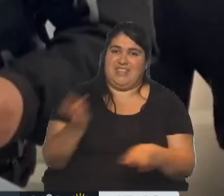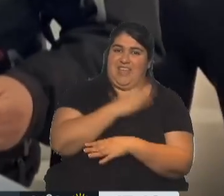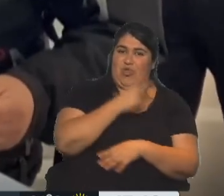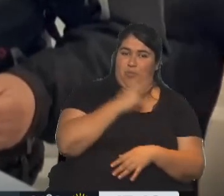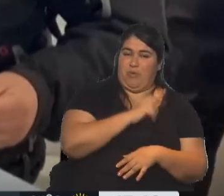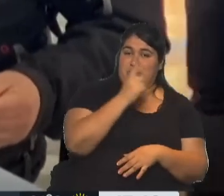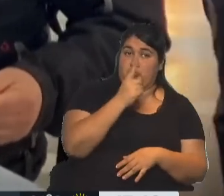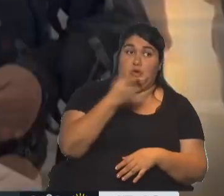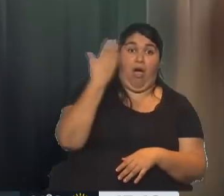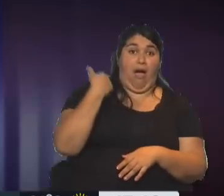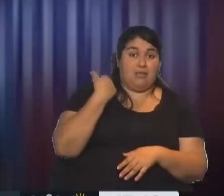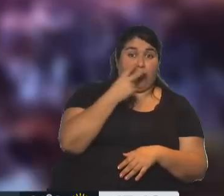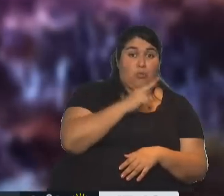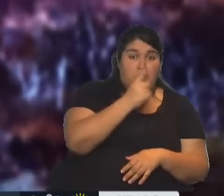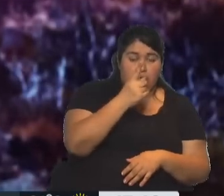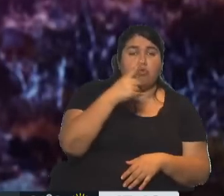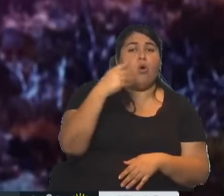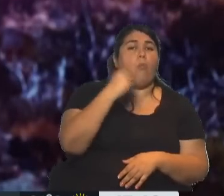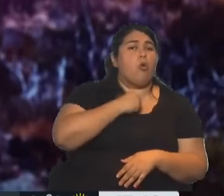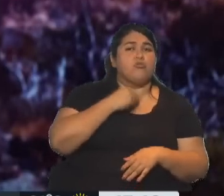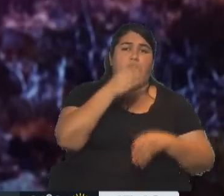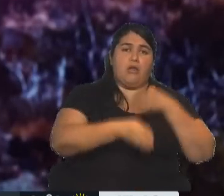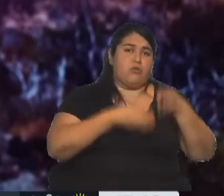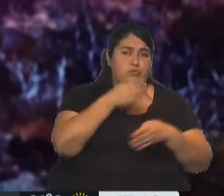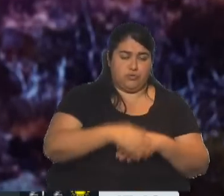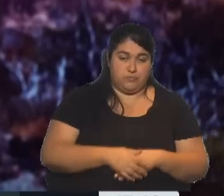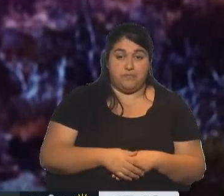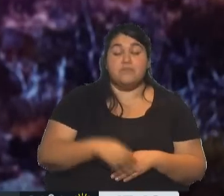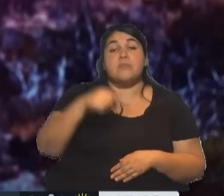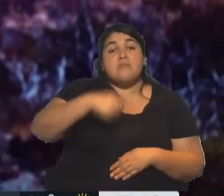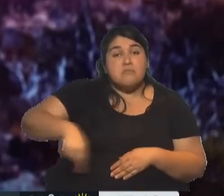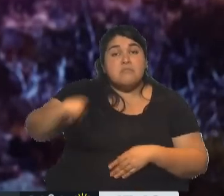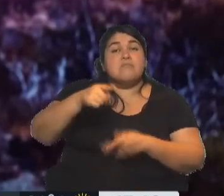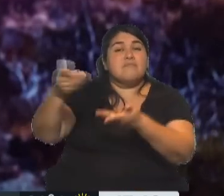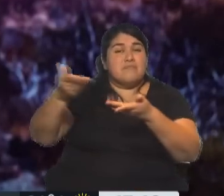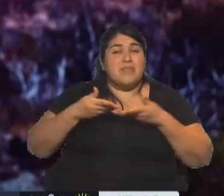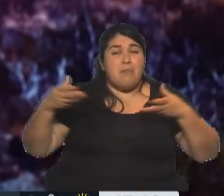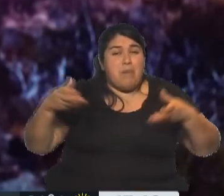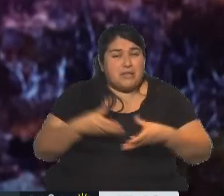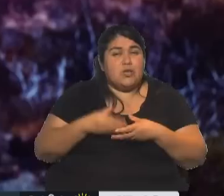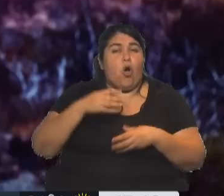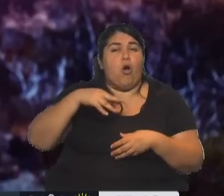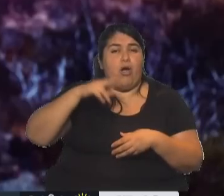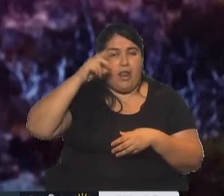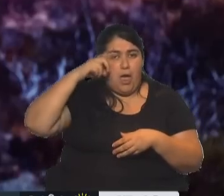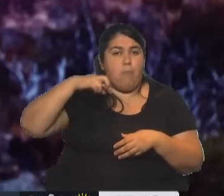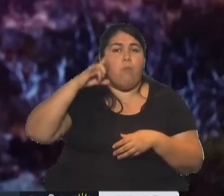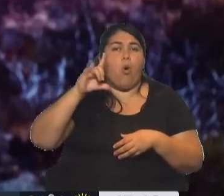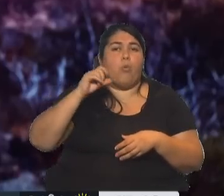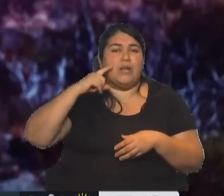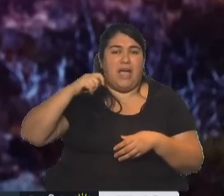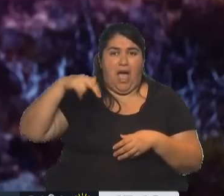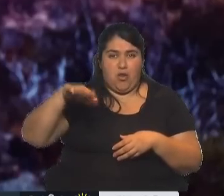era voluntario. Quiero invitar desde ya al Partido Republicano, que ha obtenido una